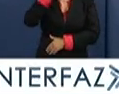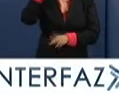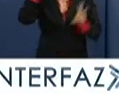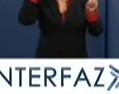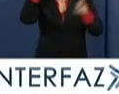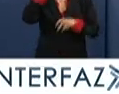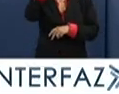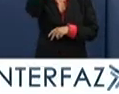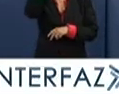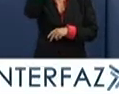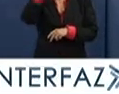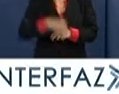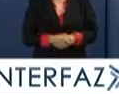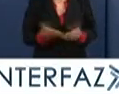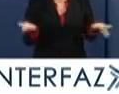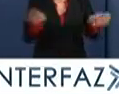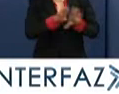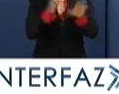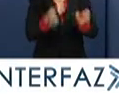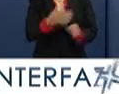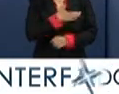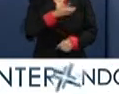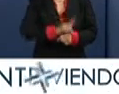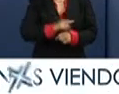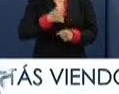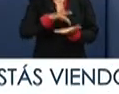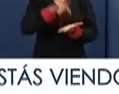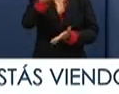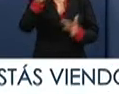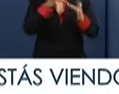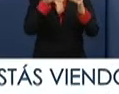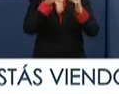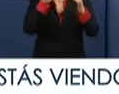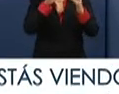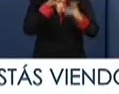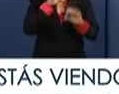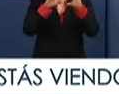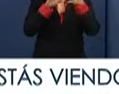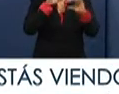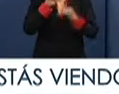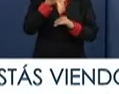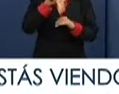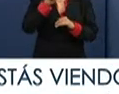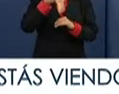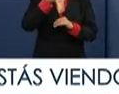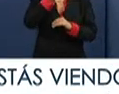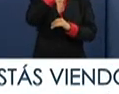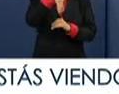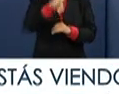hablará de su experiencia. ¿Cómo estás? Muy buenos días. Muchas gracias por tomarnos esta comunicación para Interfaz.